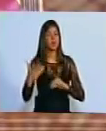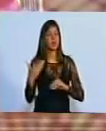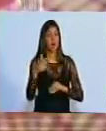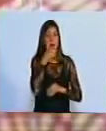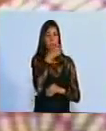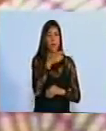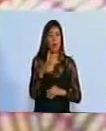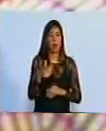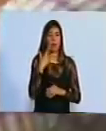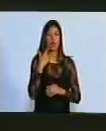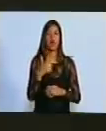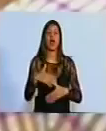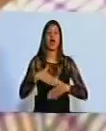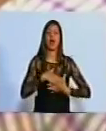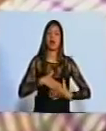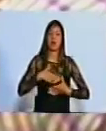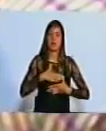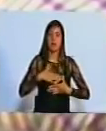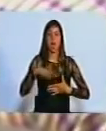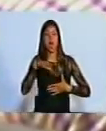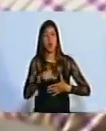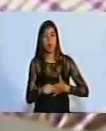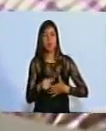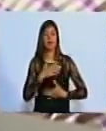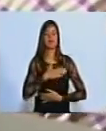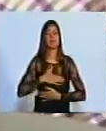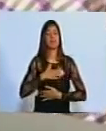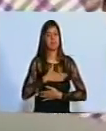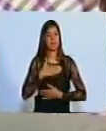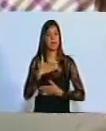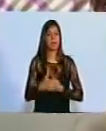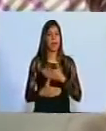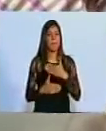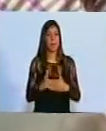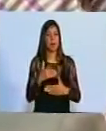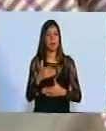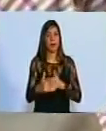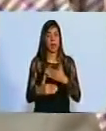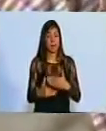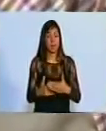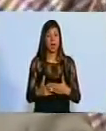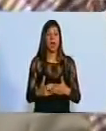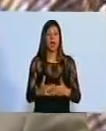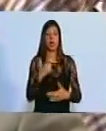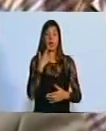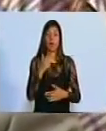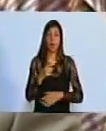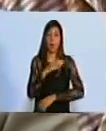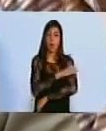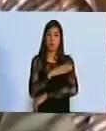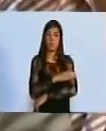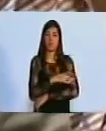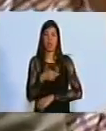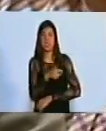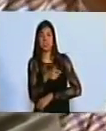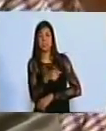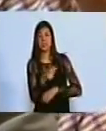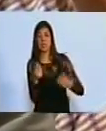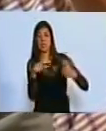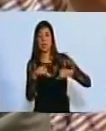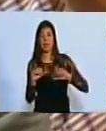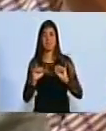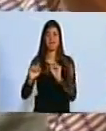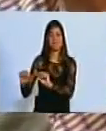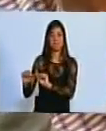pueblo para derrotar y para avanzar en la guerra económica, para